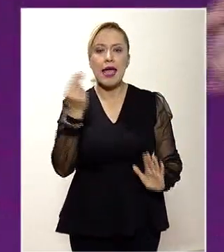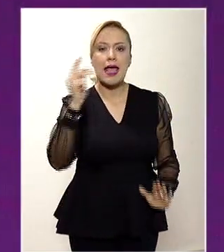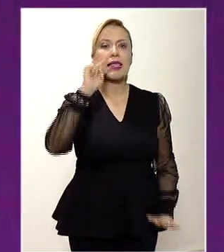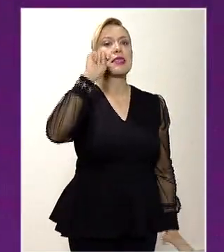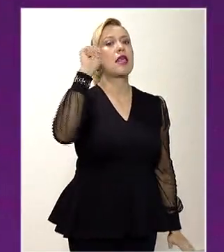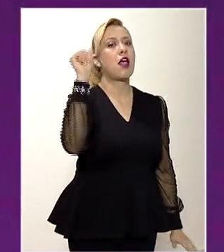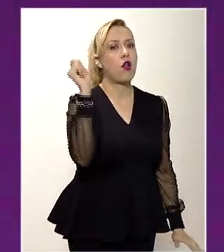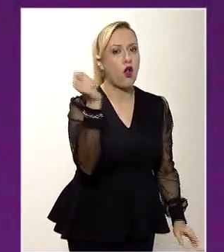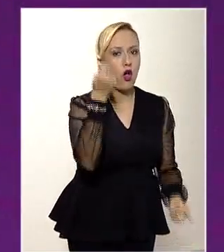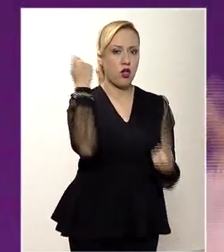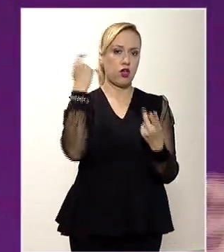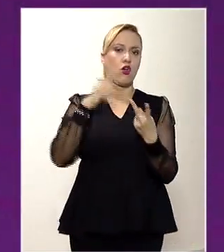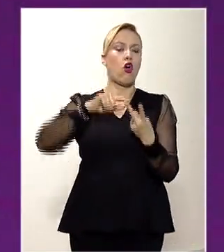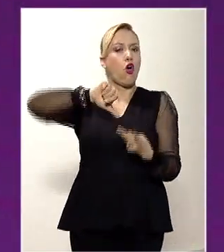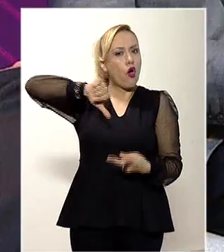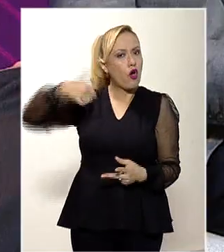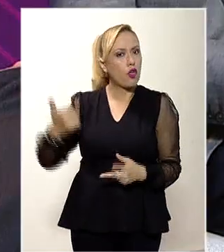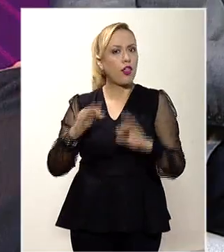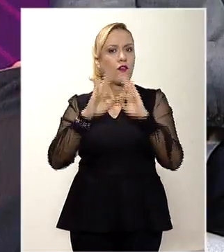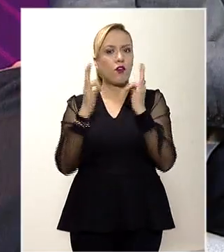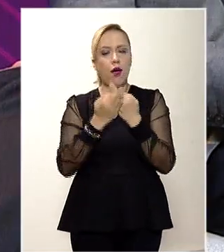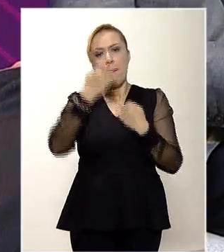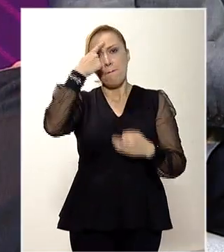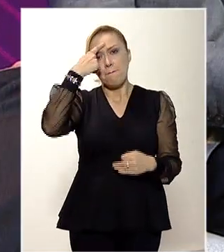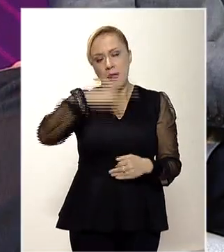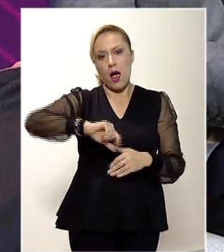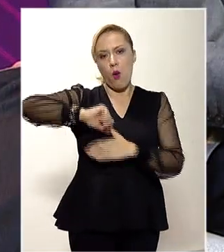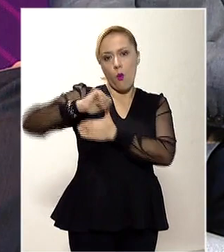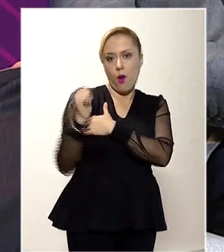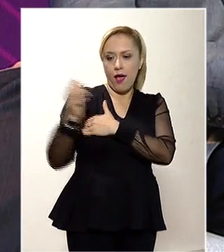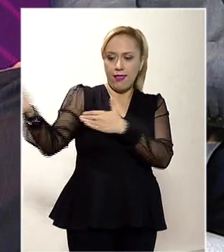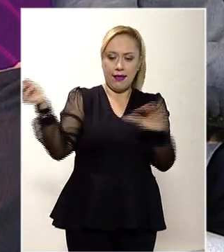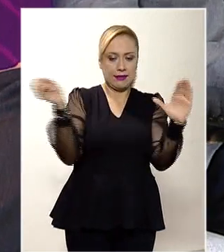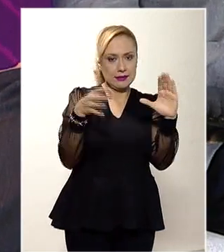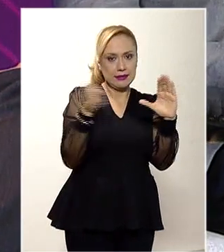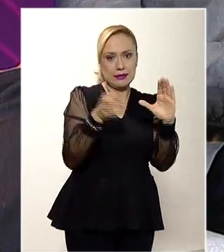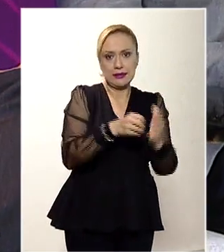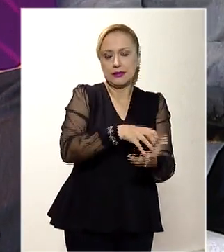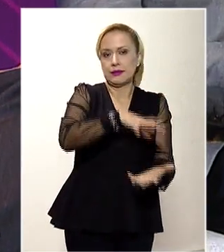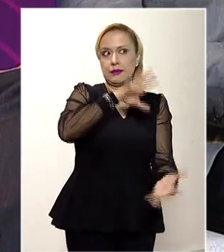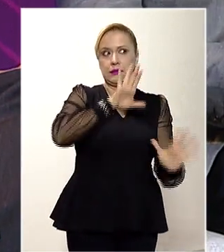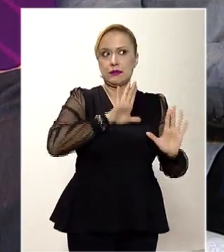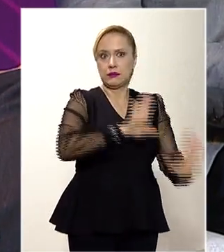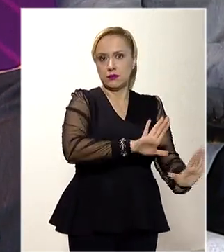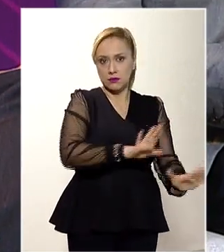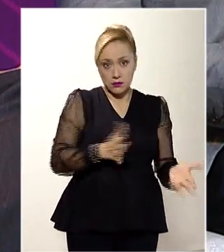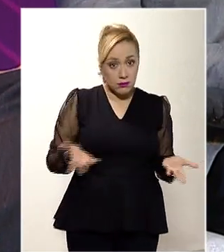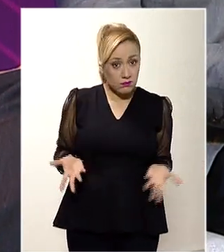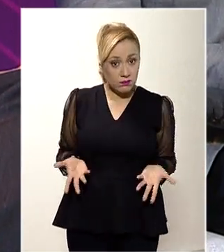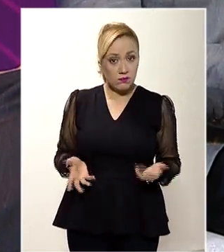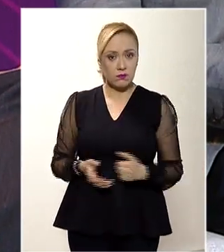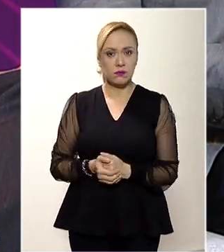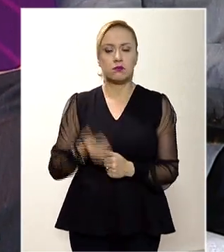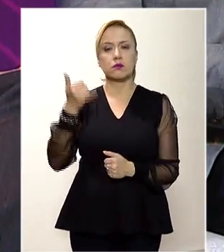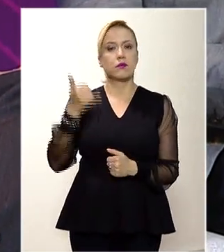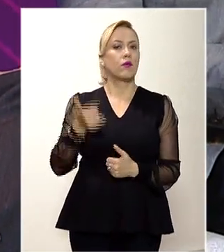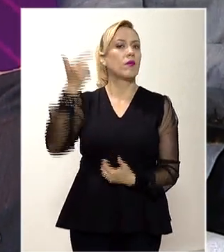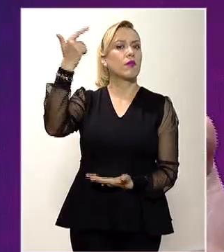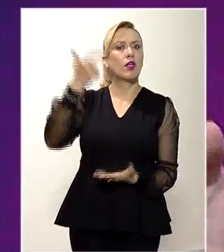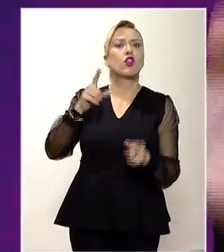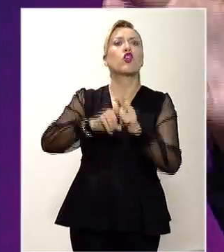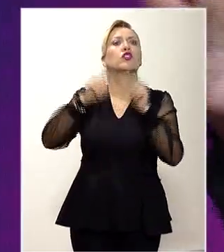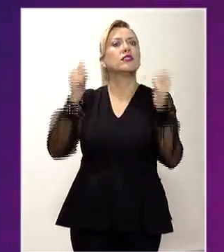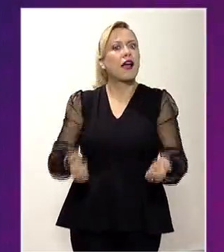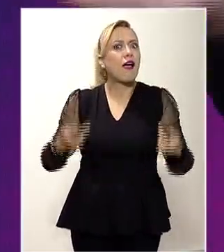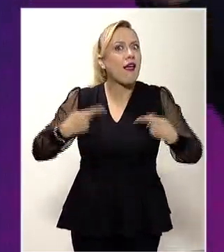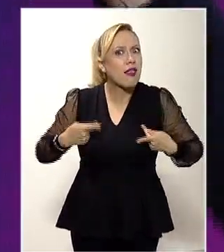tecnológicos y otros, o sea, otras metodologías que te permitan procesar información a gran escala. Y cuestiones tan sencillas como bases de datos de dónde está la